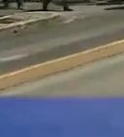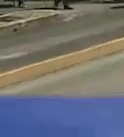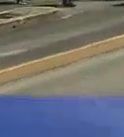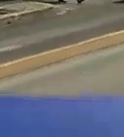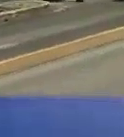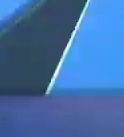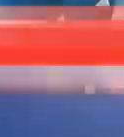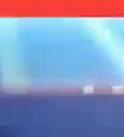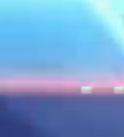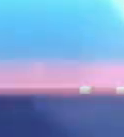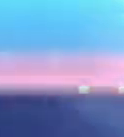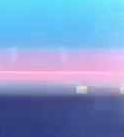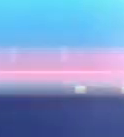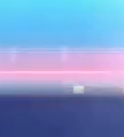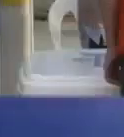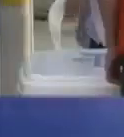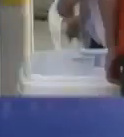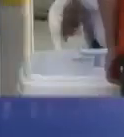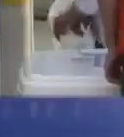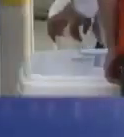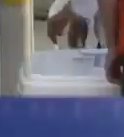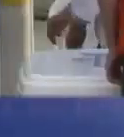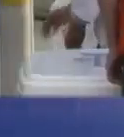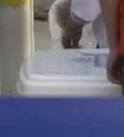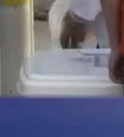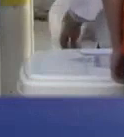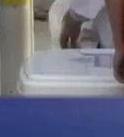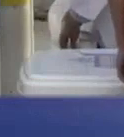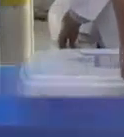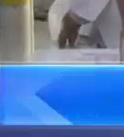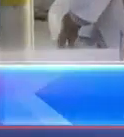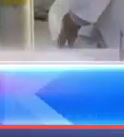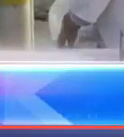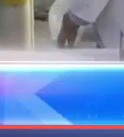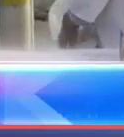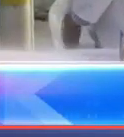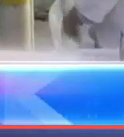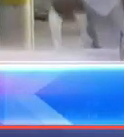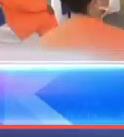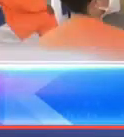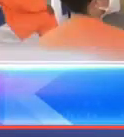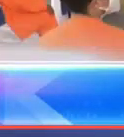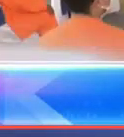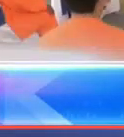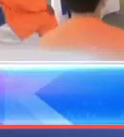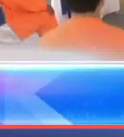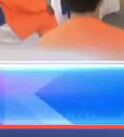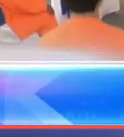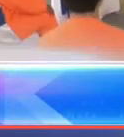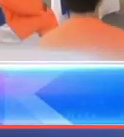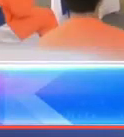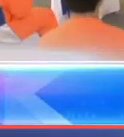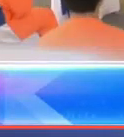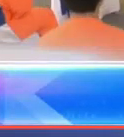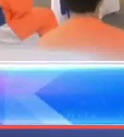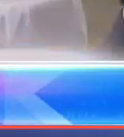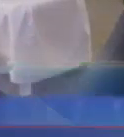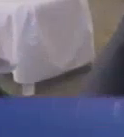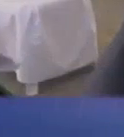viernes. Privados de libertad ejercieron su derecho al voto en varias cárceles del